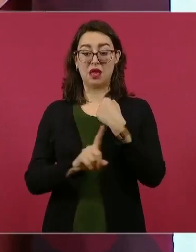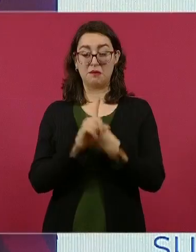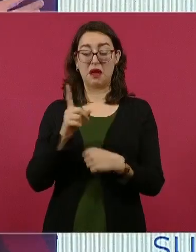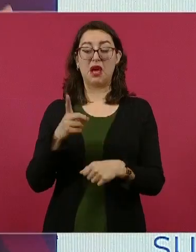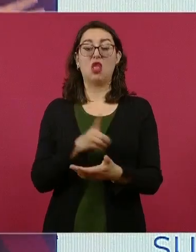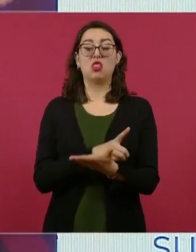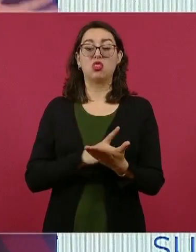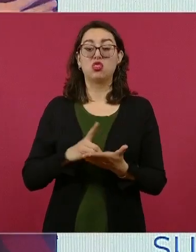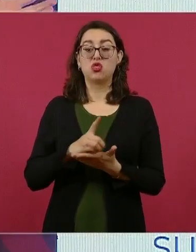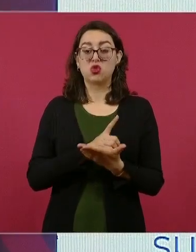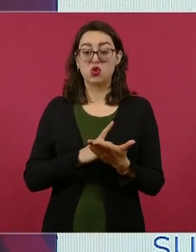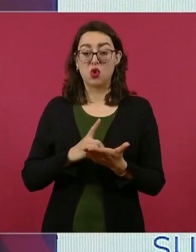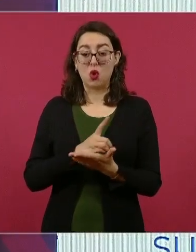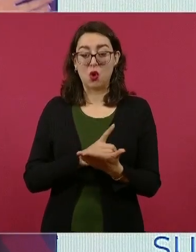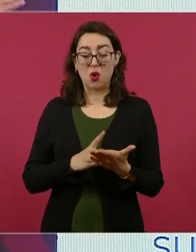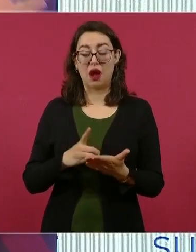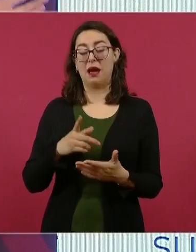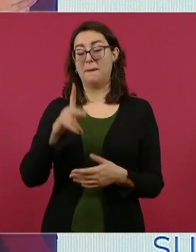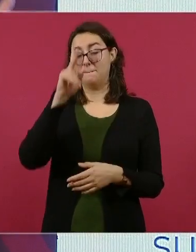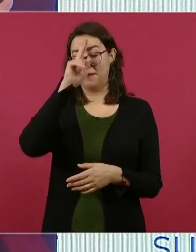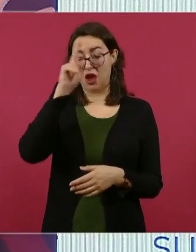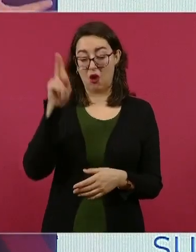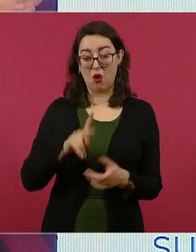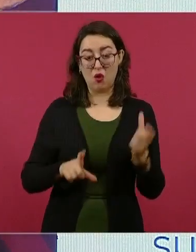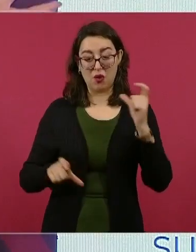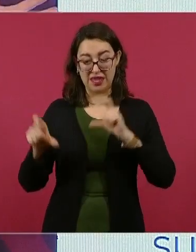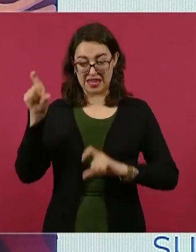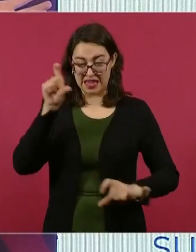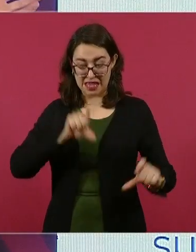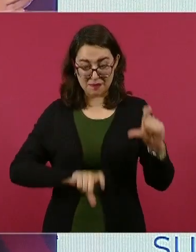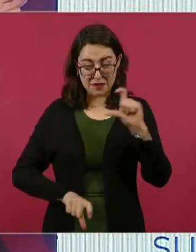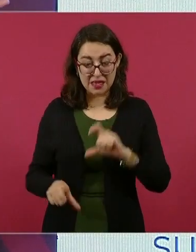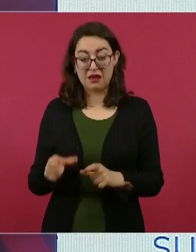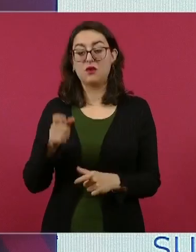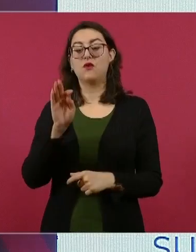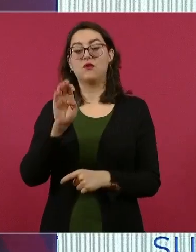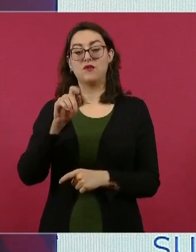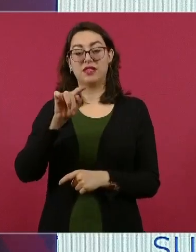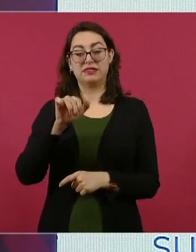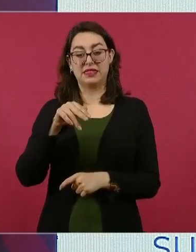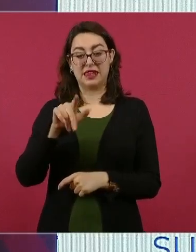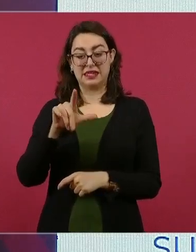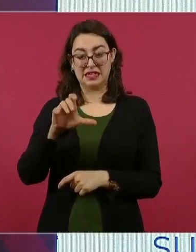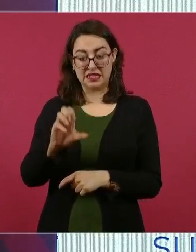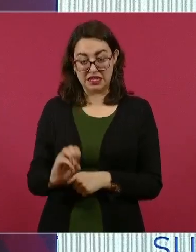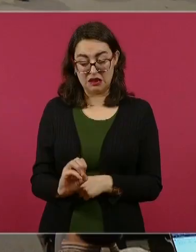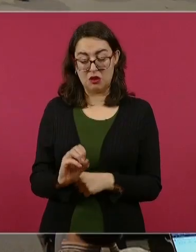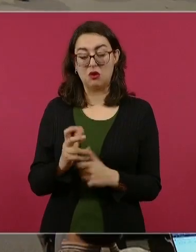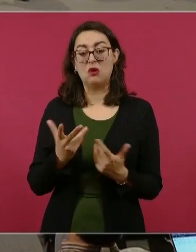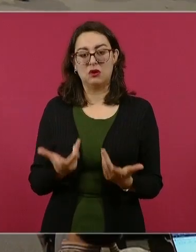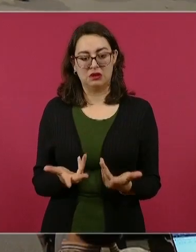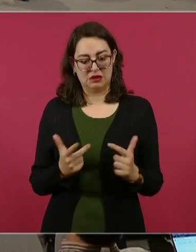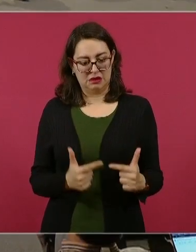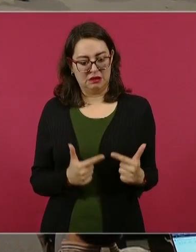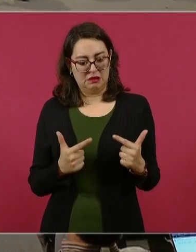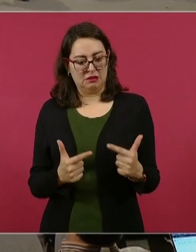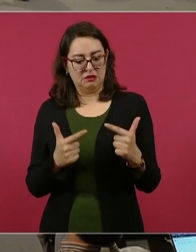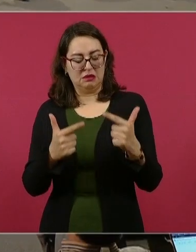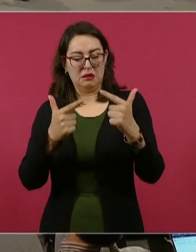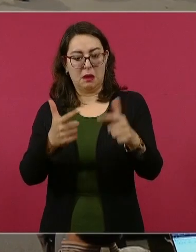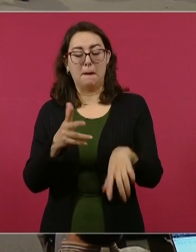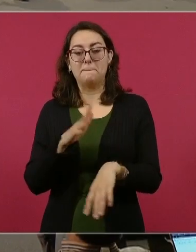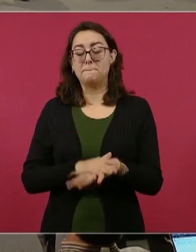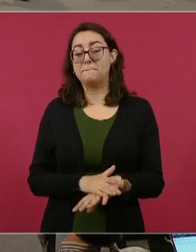en especial las drogas duras, las drogas de alto impacto, como el fentanilo, también en la generación y perpetuación de